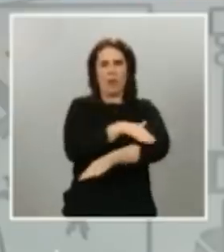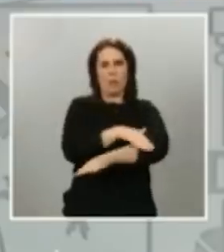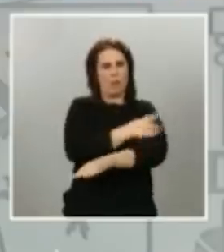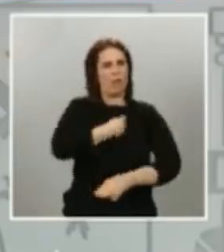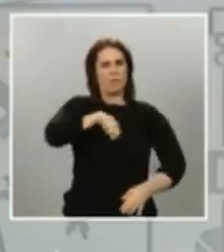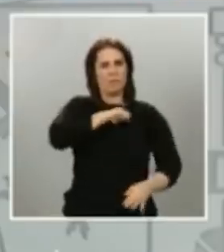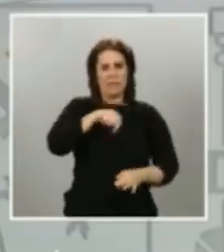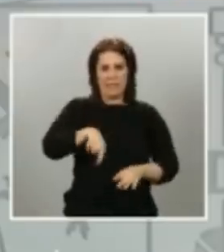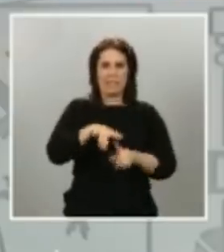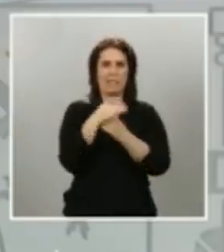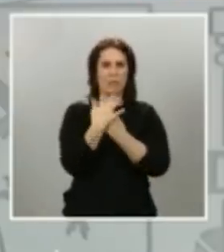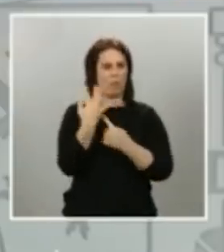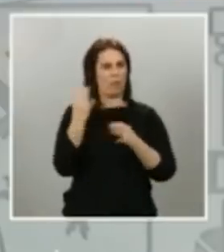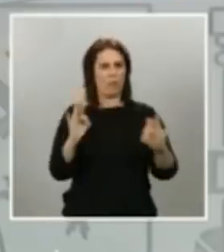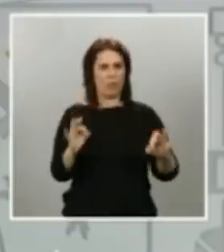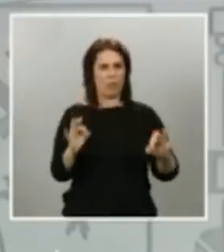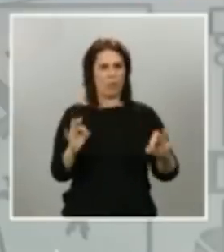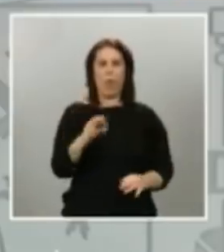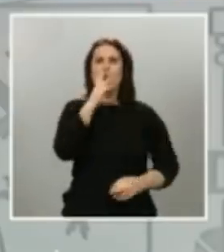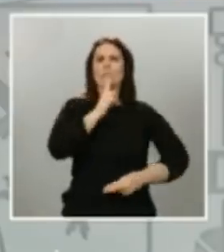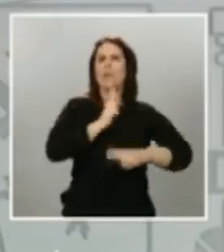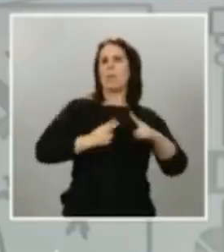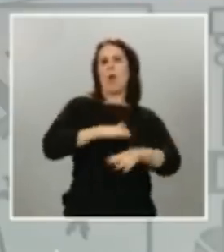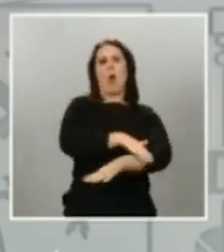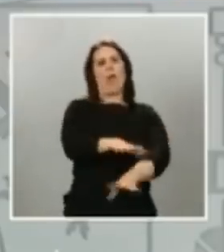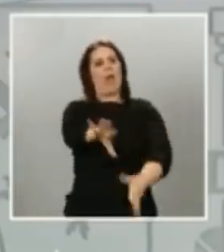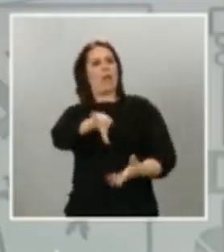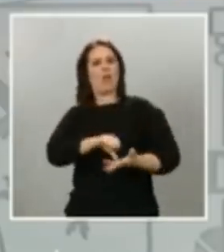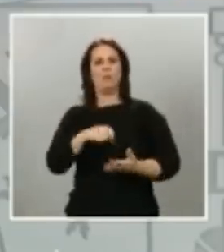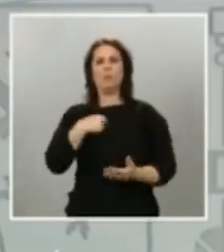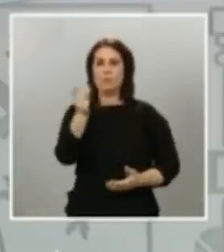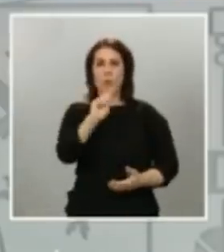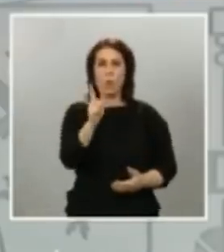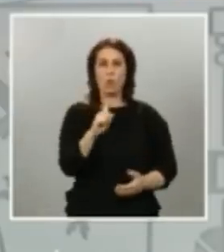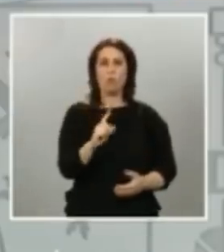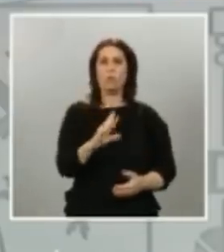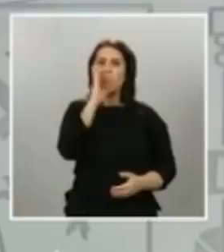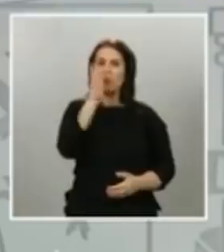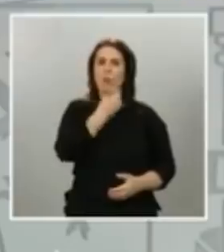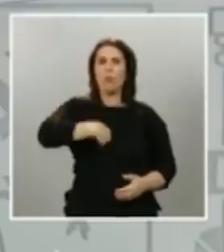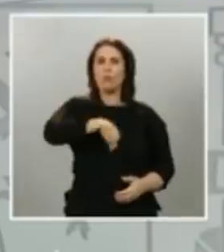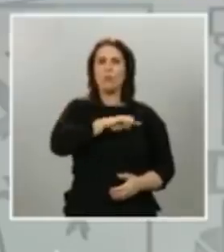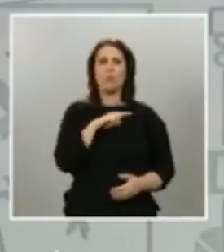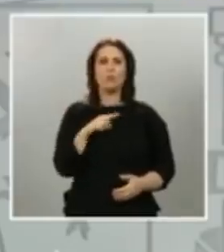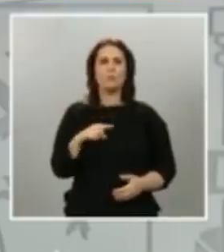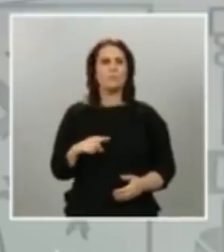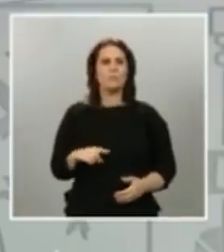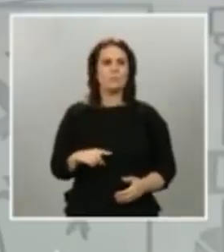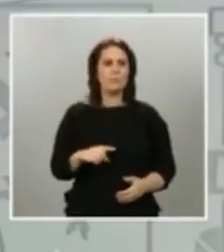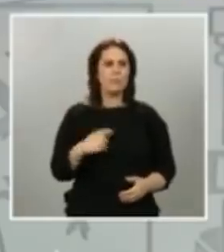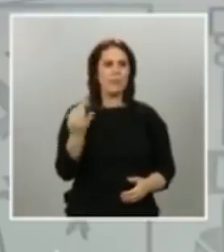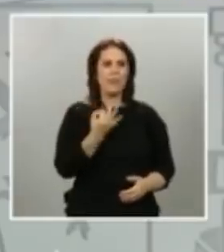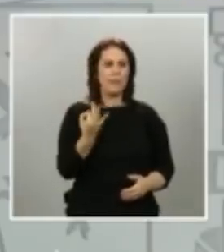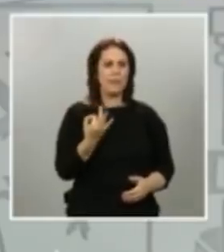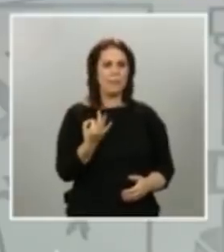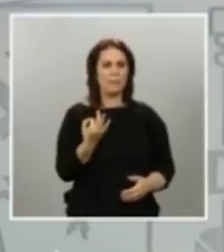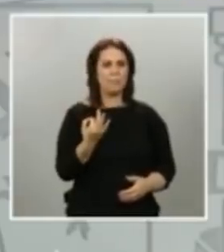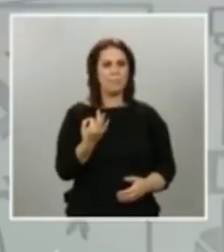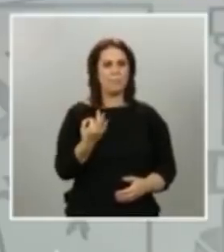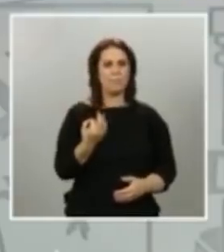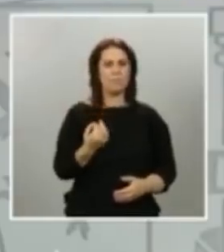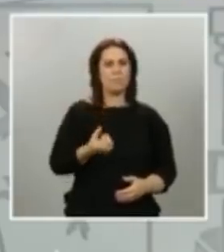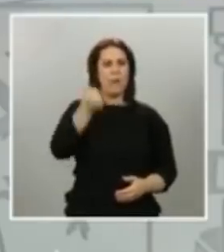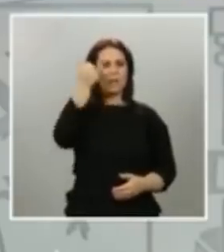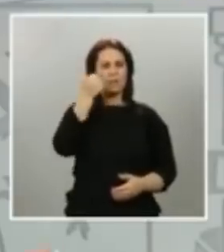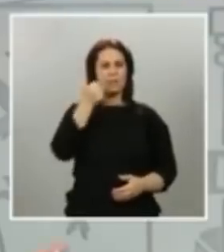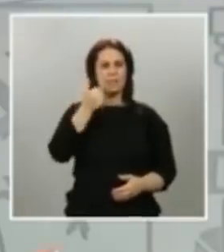claro. Podemos está en contra de la Unión Europea, en contra del euro, y Pablo Iglesias lo que busca, precisamente, es el enfrentamiento con Europa al